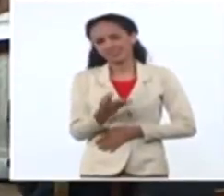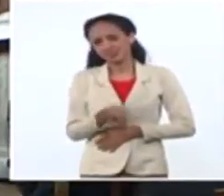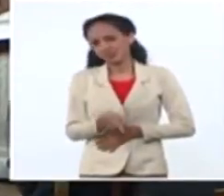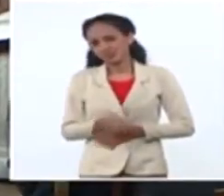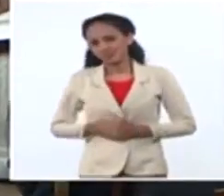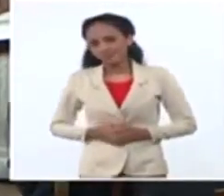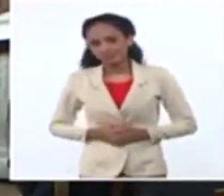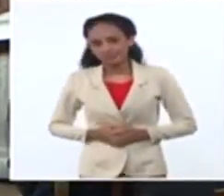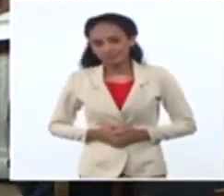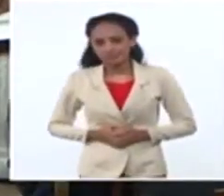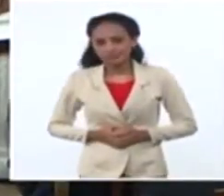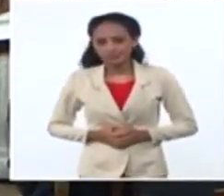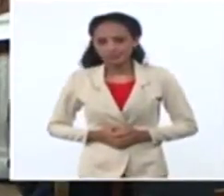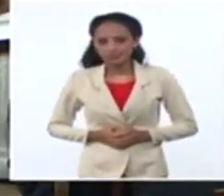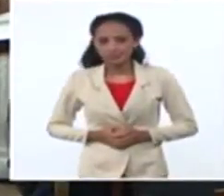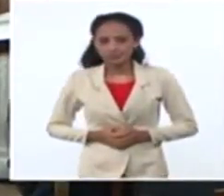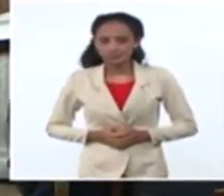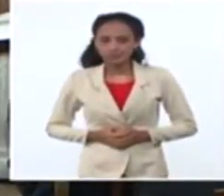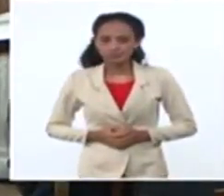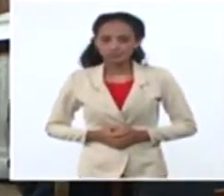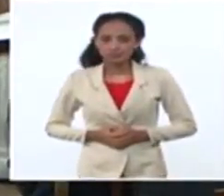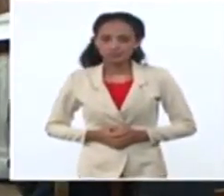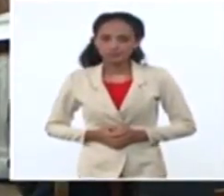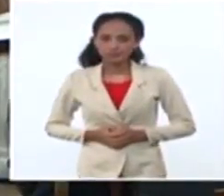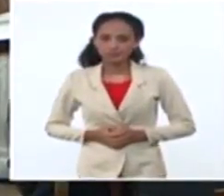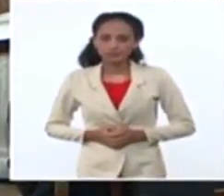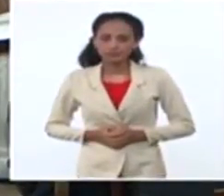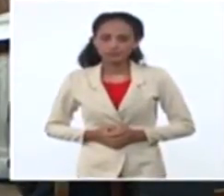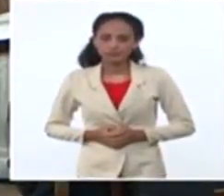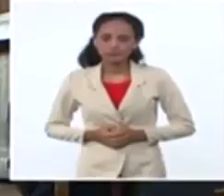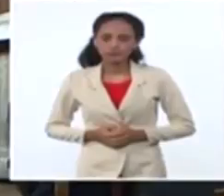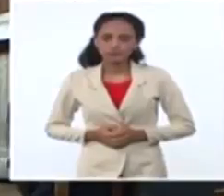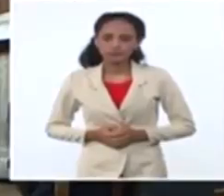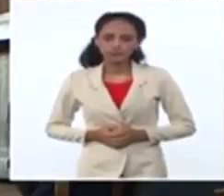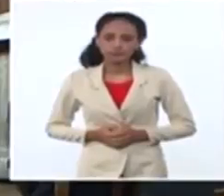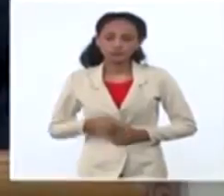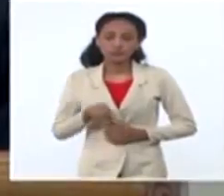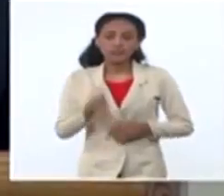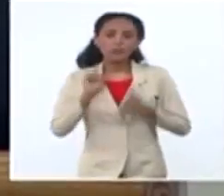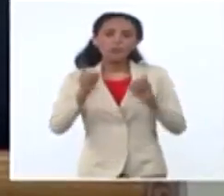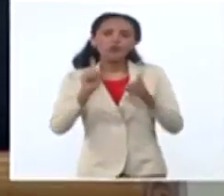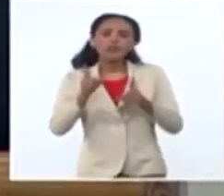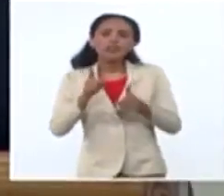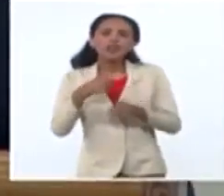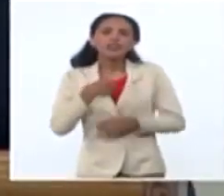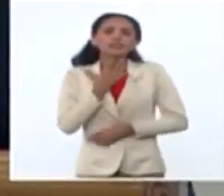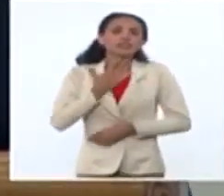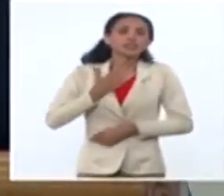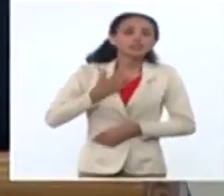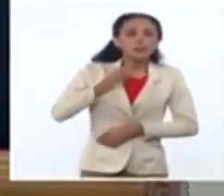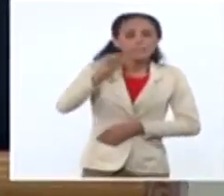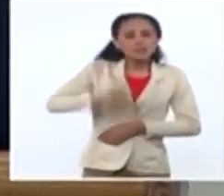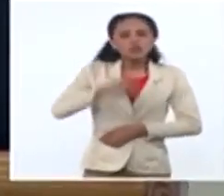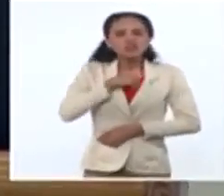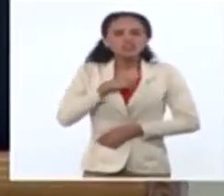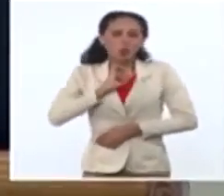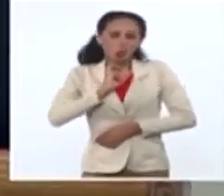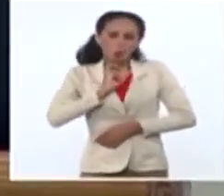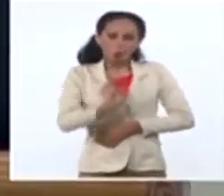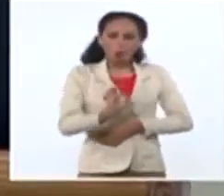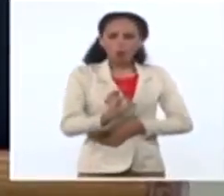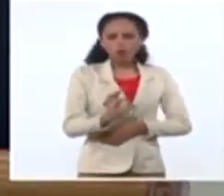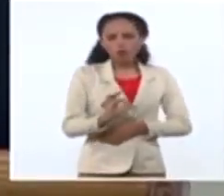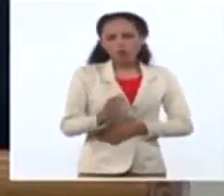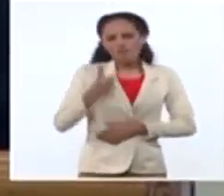Es una política de aliento al odio, de incitación a la violencia,